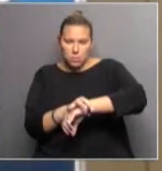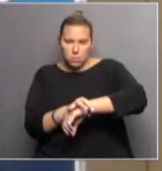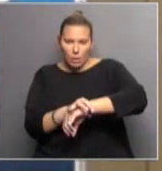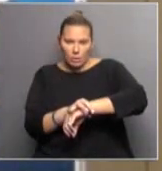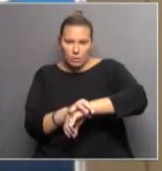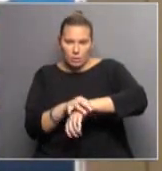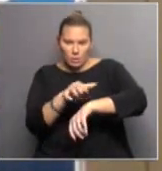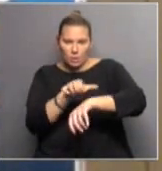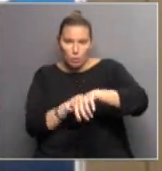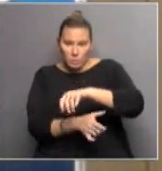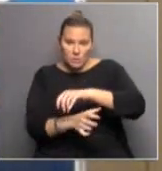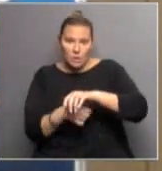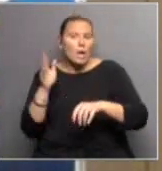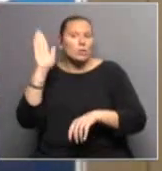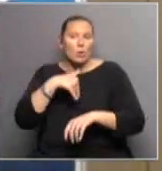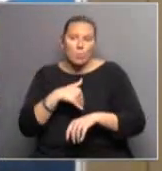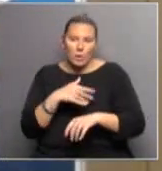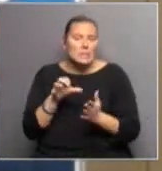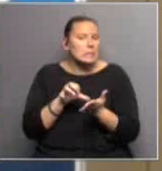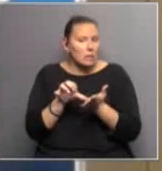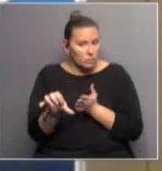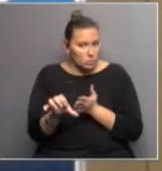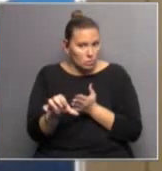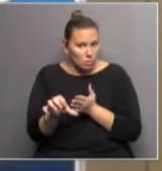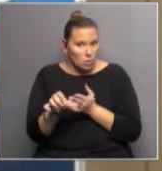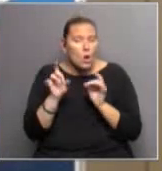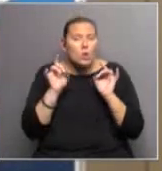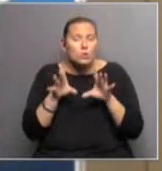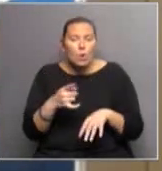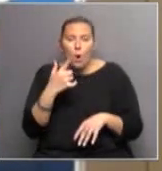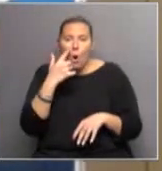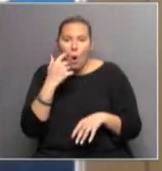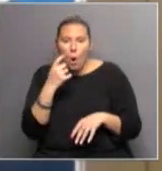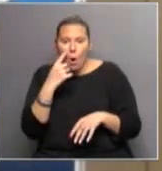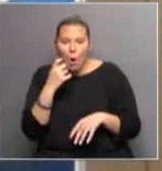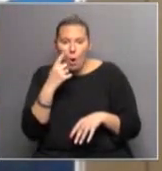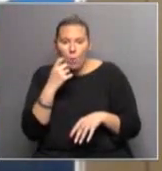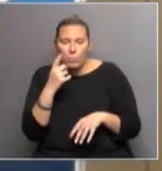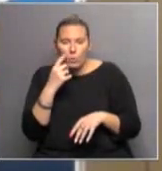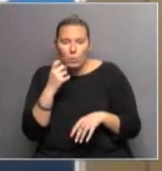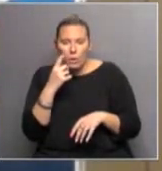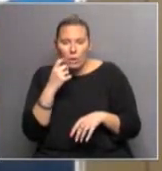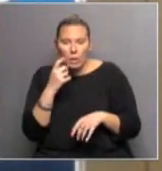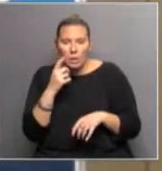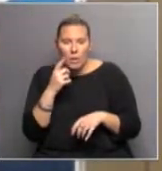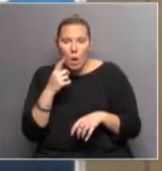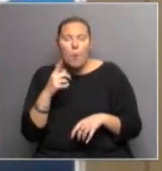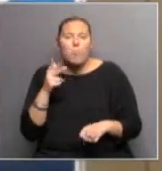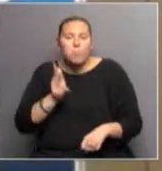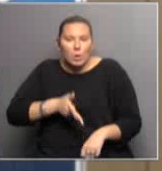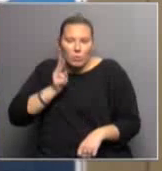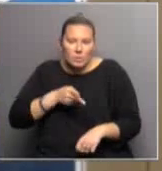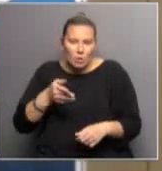pueden ingresar a este servicio. ¿Sí? Solamente los varones que tienen medidas cautelares, es decir, prohibición